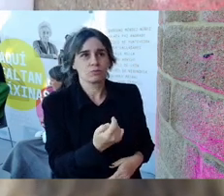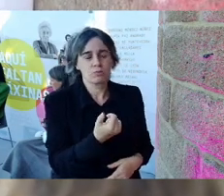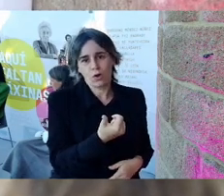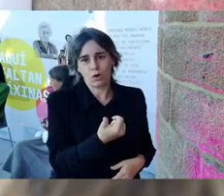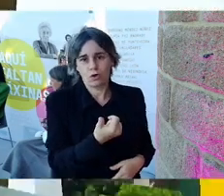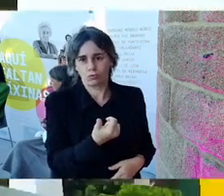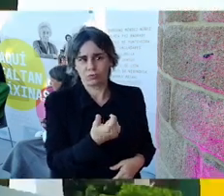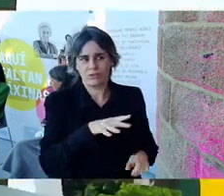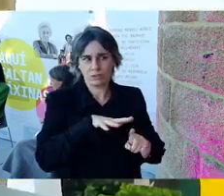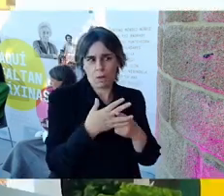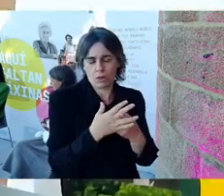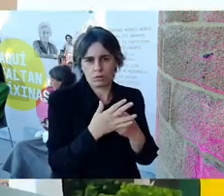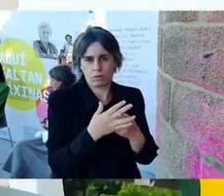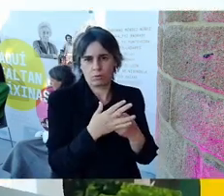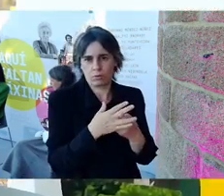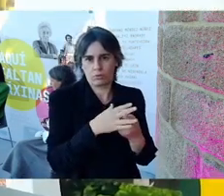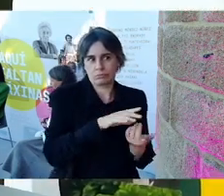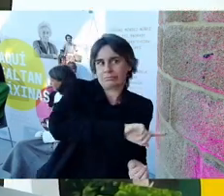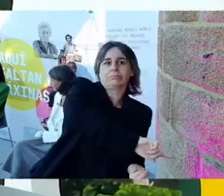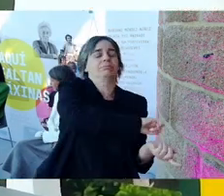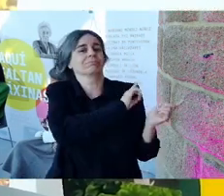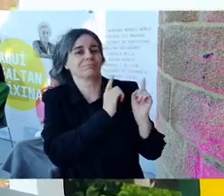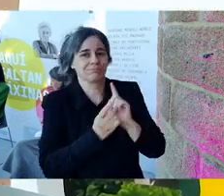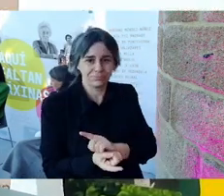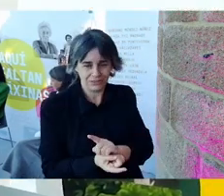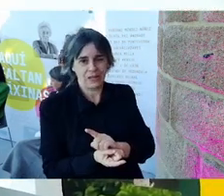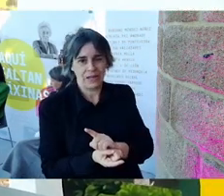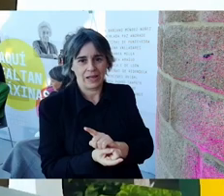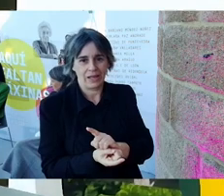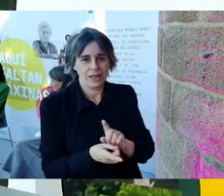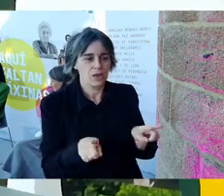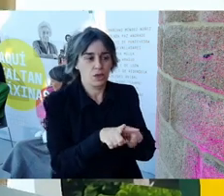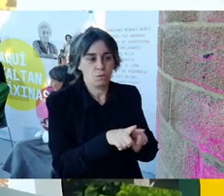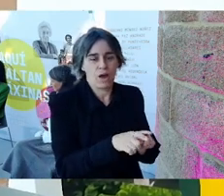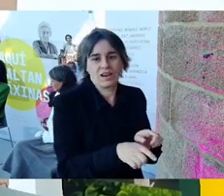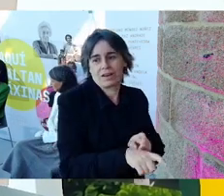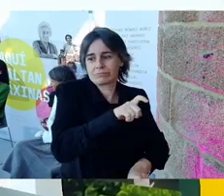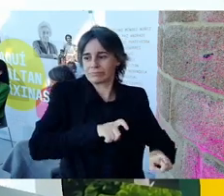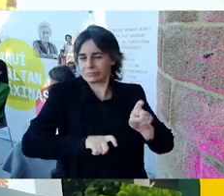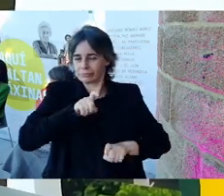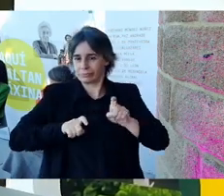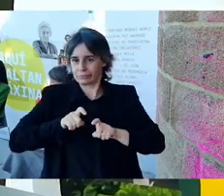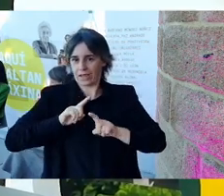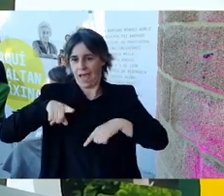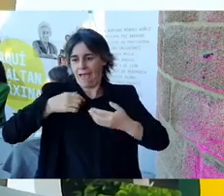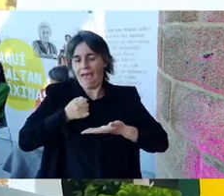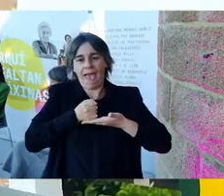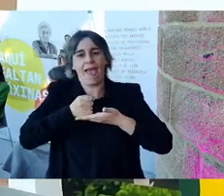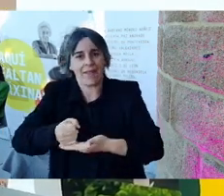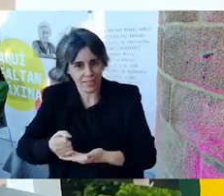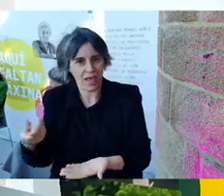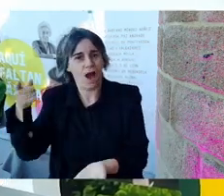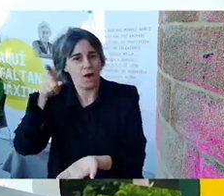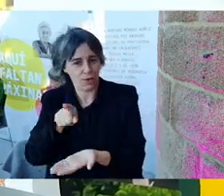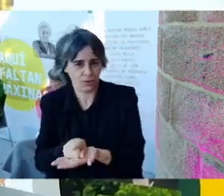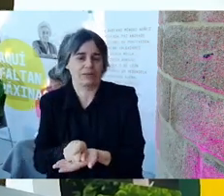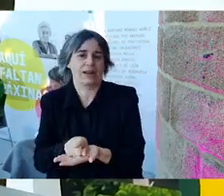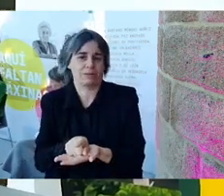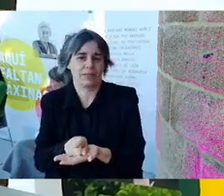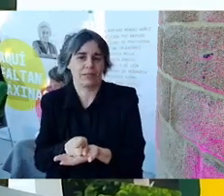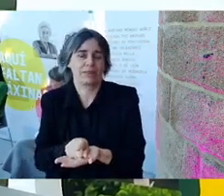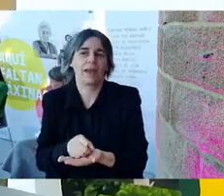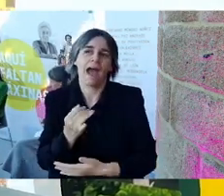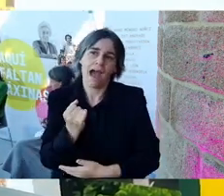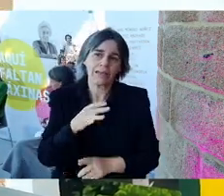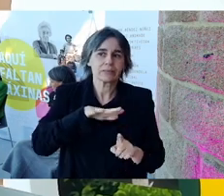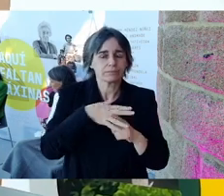dobre pirueta, ¿no?, que a devolve outra vez á primeira posición na liña sucesoria. E